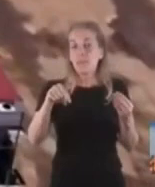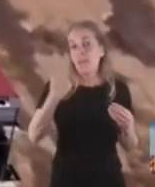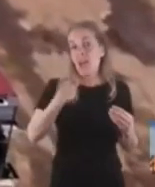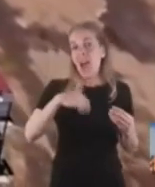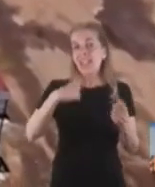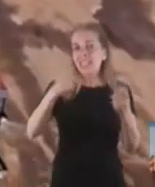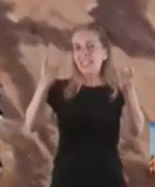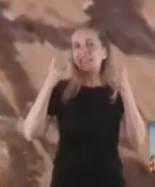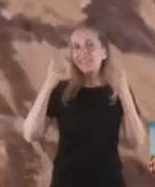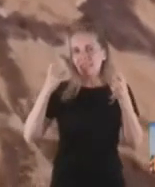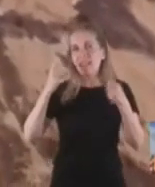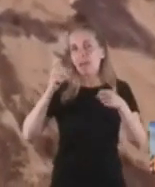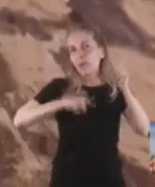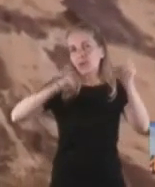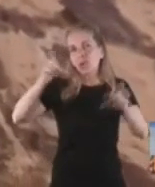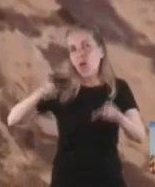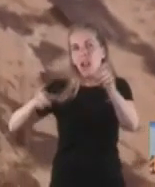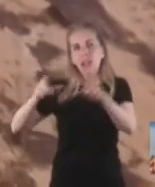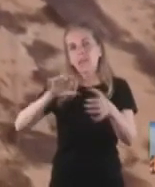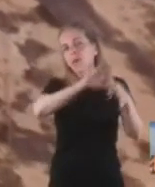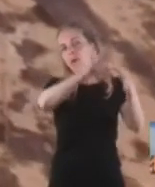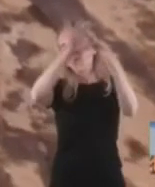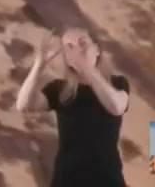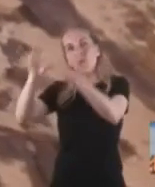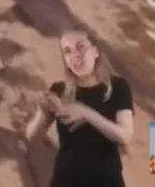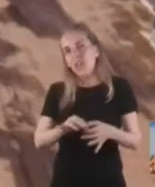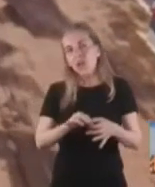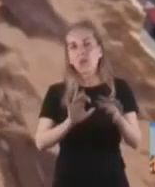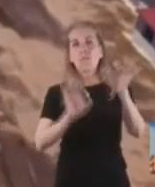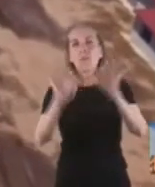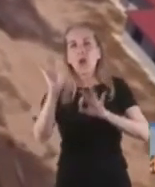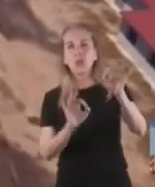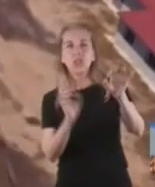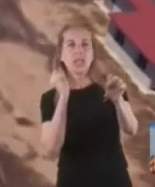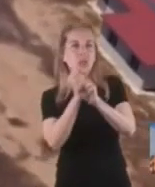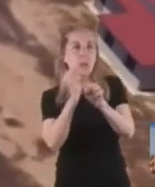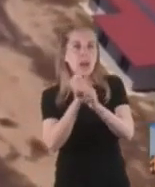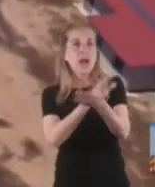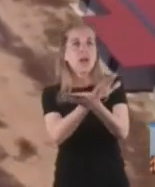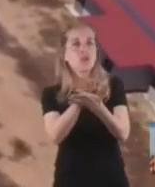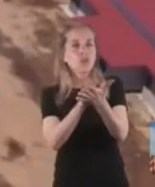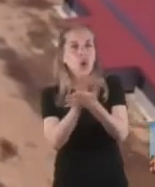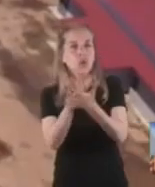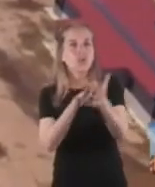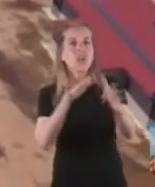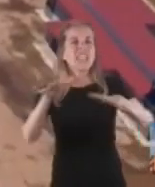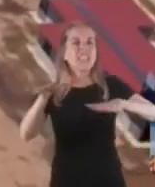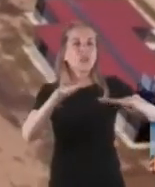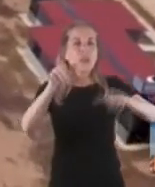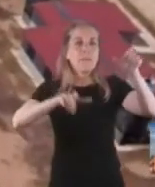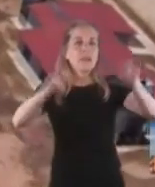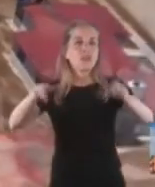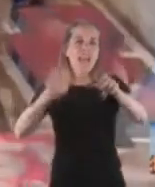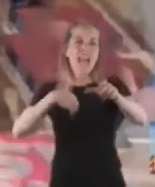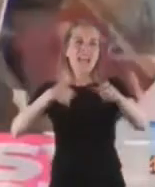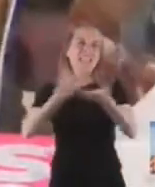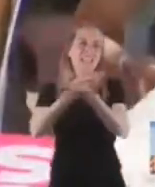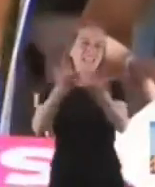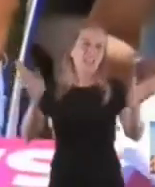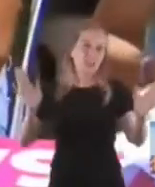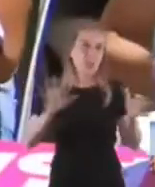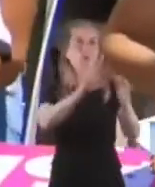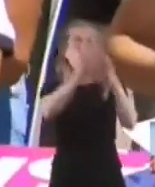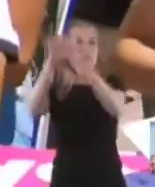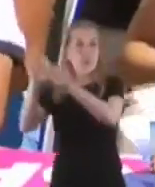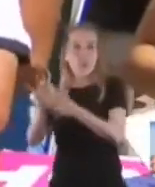Porque la Argentina necesita de que todos nos unamos en los grandes proyectos de la Argentina para resolver los problemas que tienen los argentinos y las